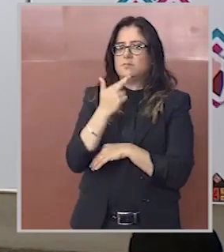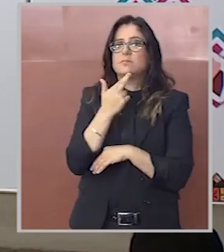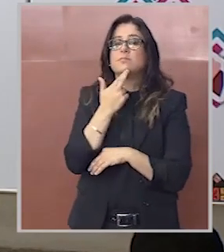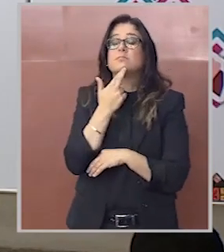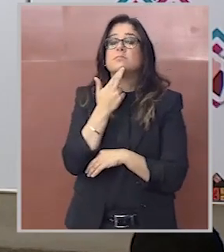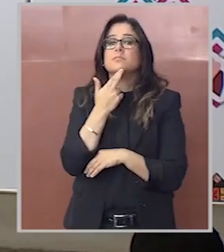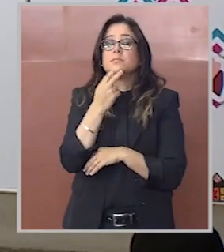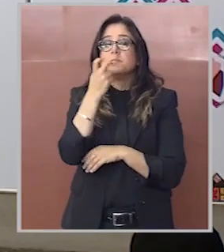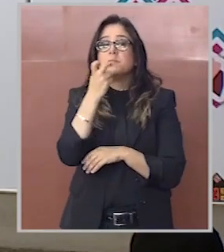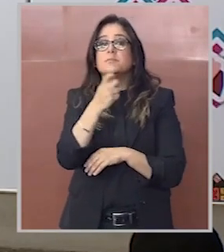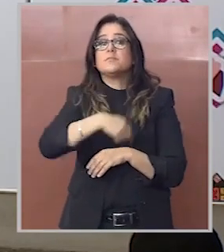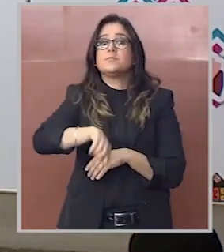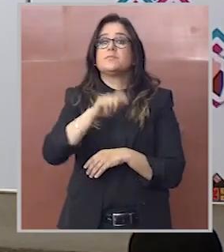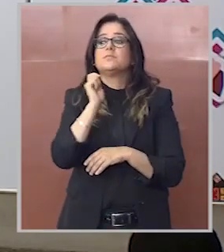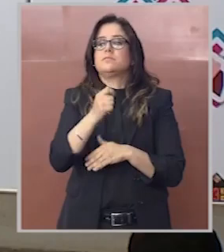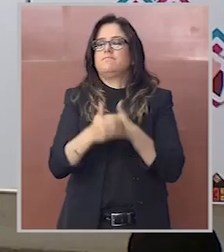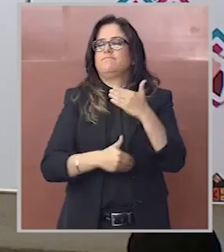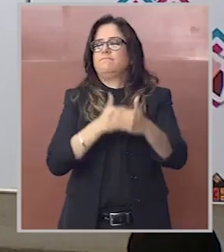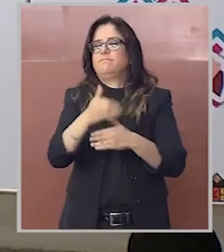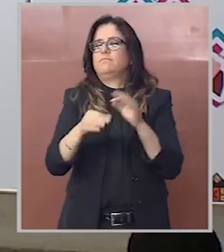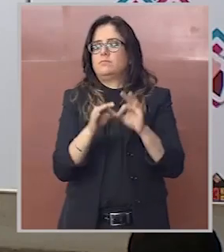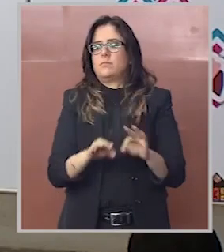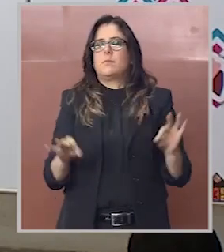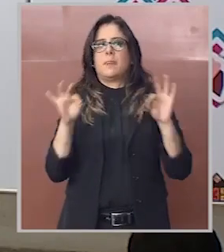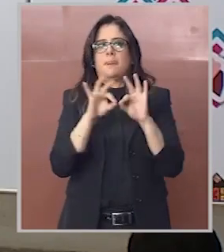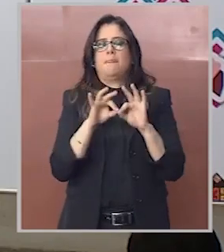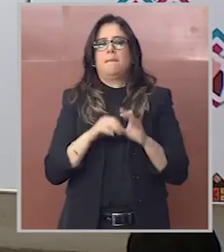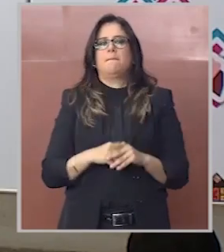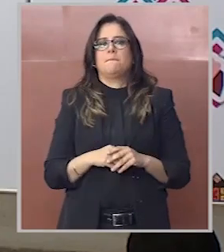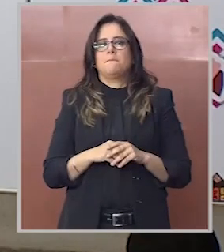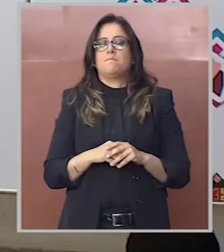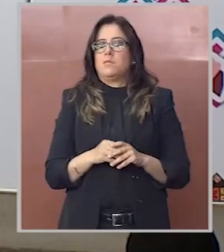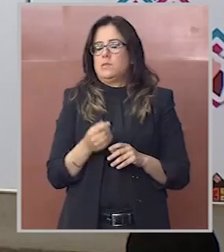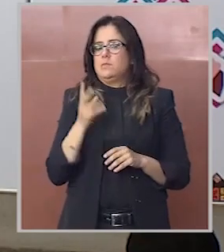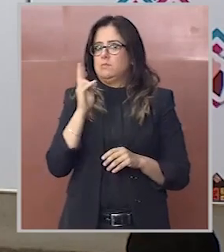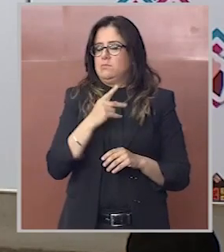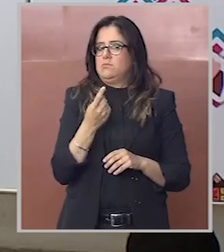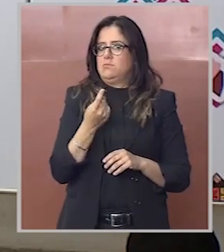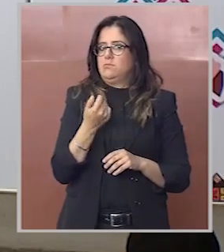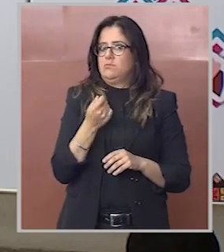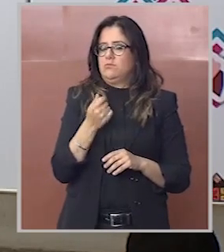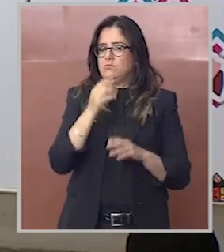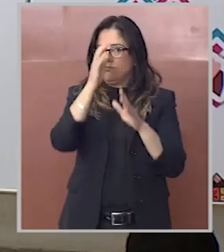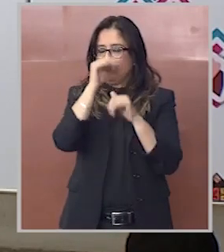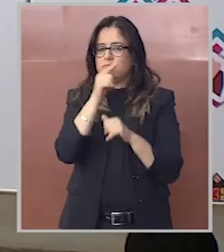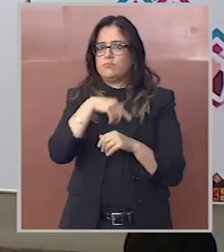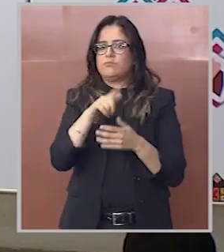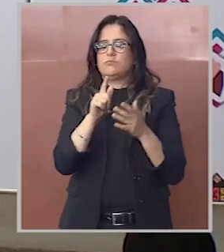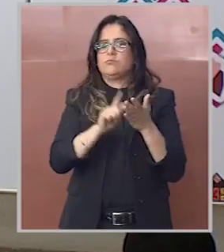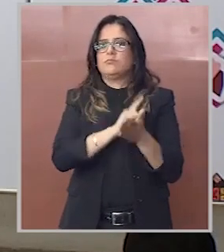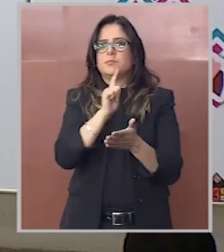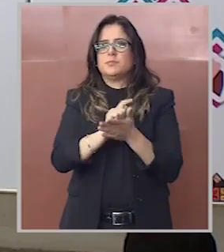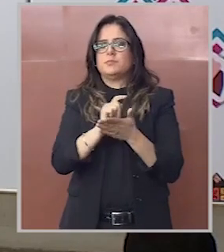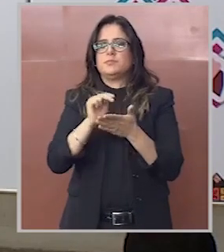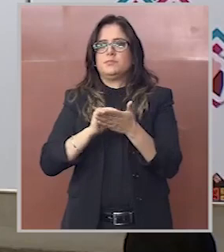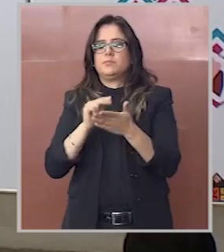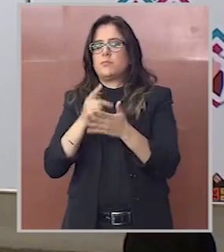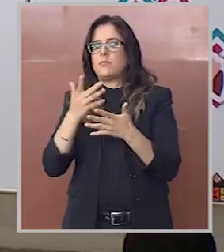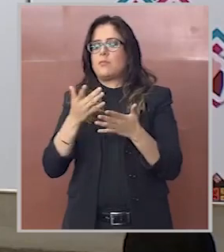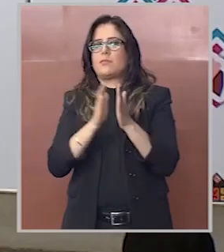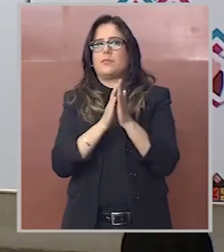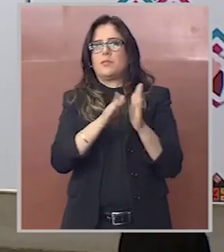importante son pocos los convenios que tienen ese nivel de suscripción la siguiente por favor y aquí ya